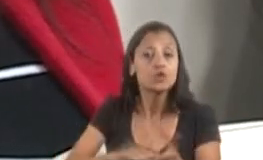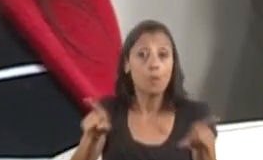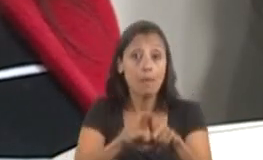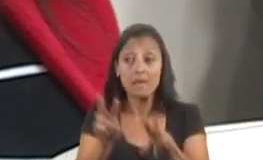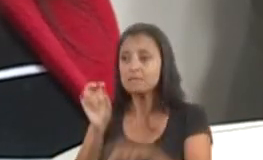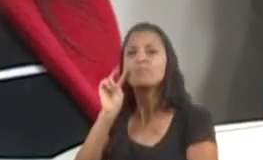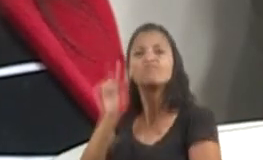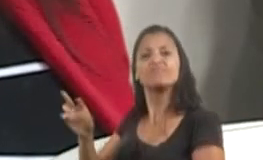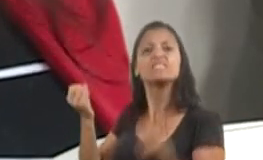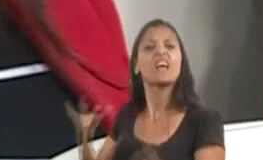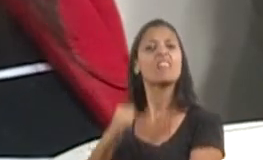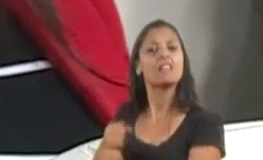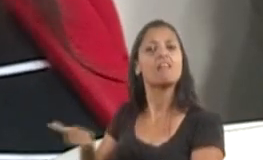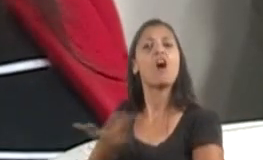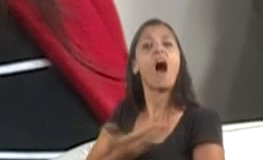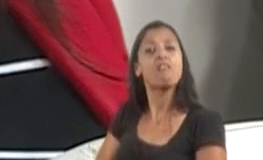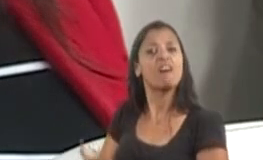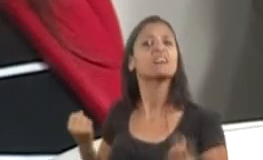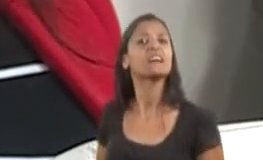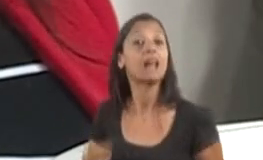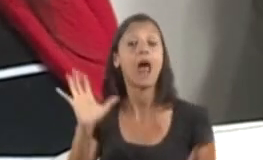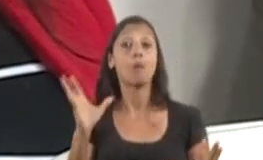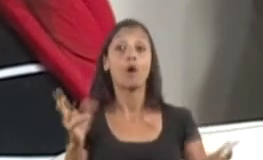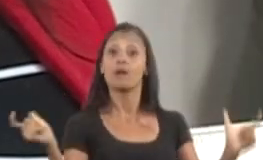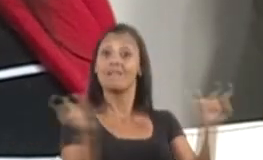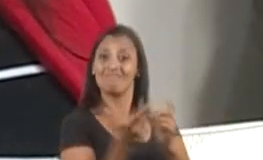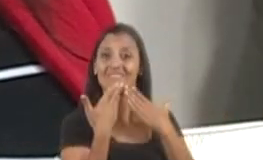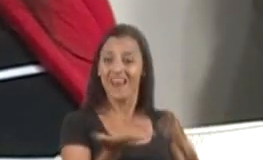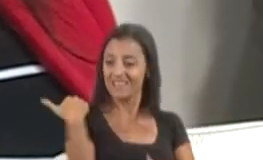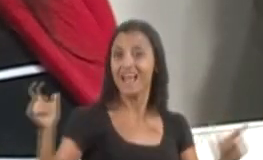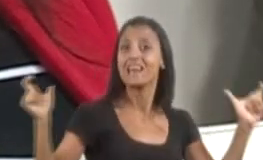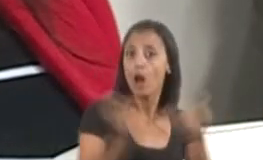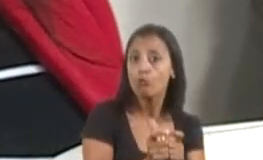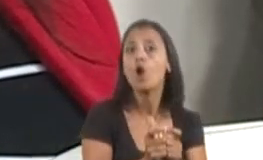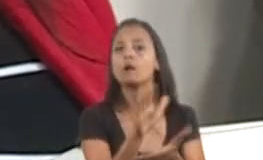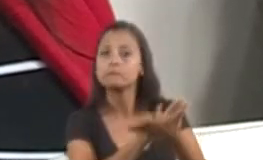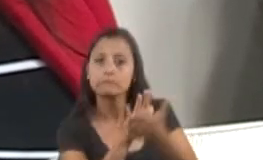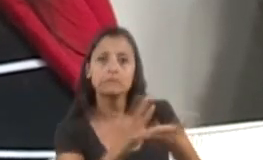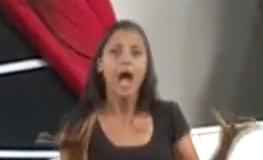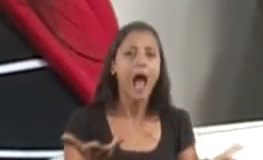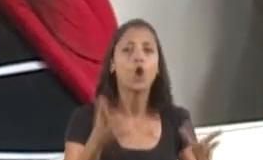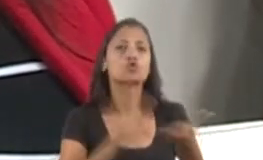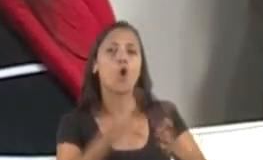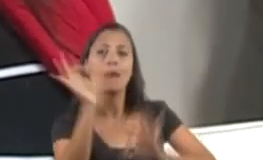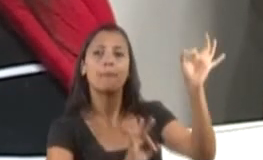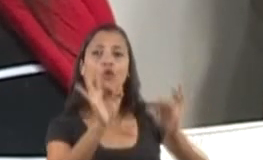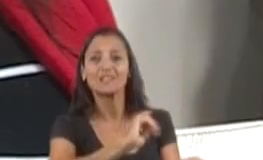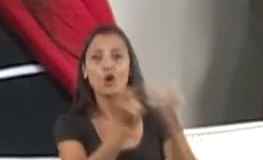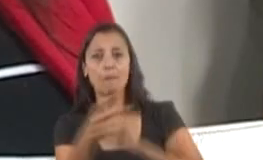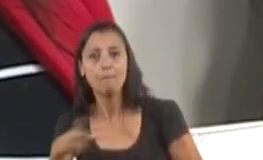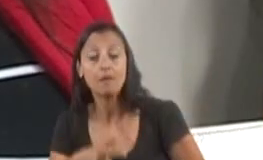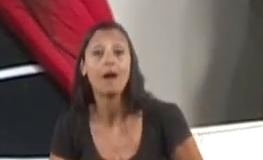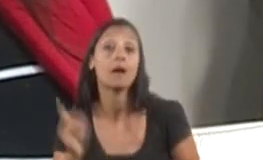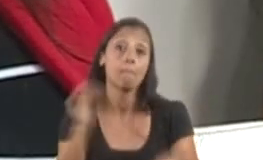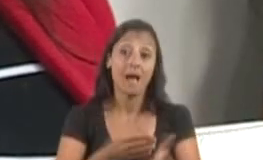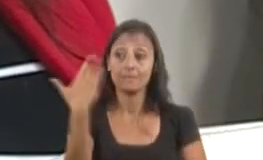AFA, si este acercamiento puede llegar a implicar una revisión del proyecto de la SAD y, en última instancia, si la foto de ayer no